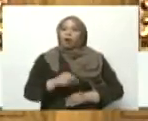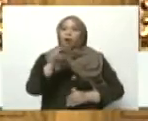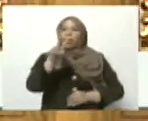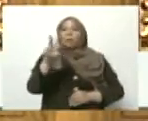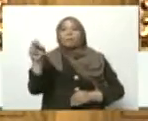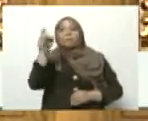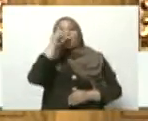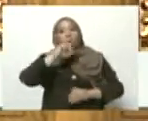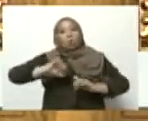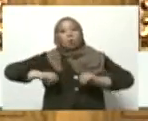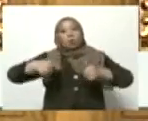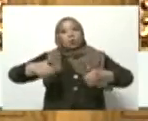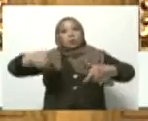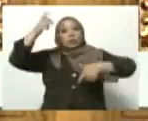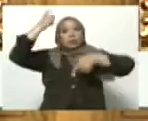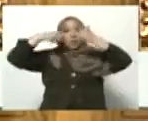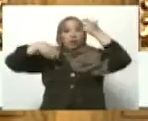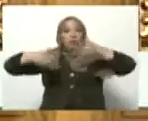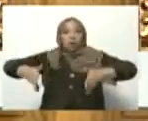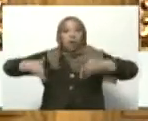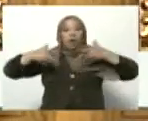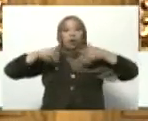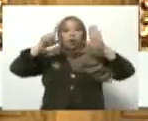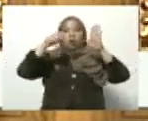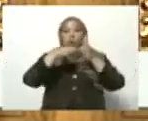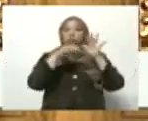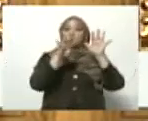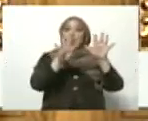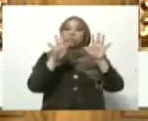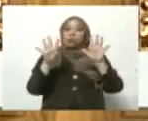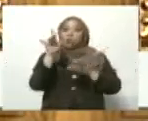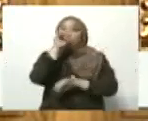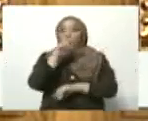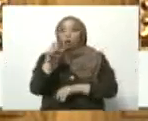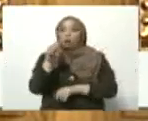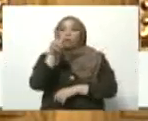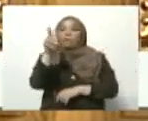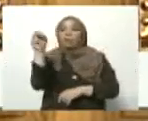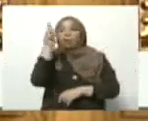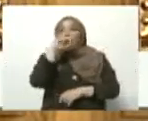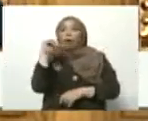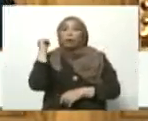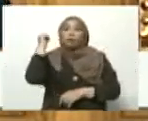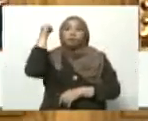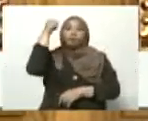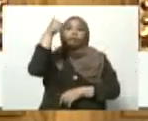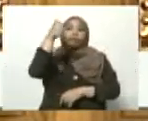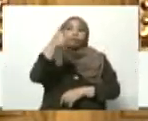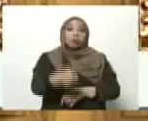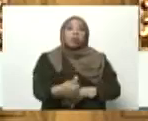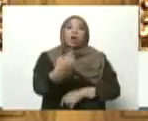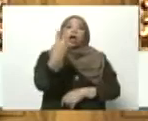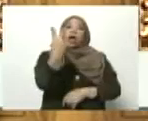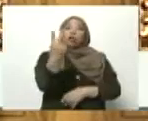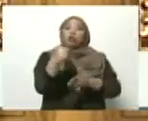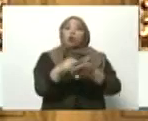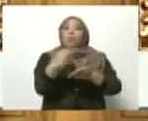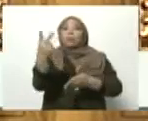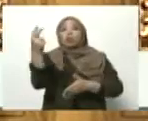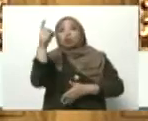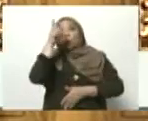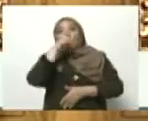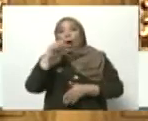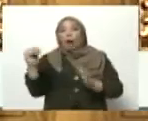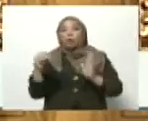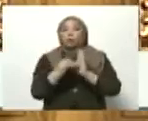que el presidente Chávez ganó en 1999, ¿verdad? Pero 20 años de agresiones, el golpe de 2002, el desconocimiento de